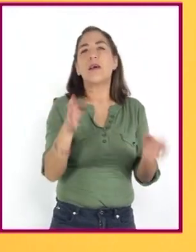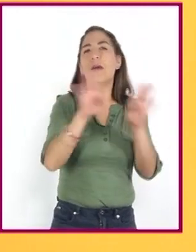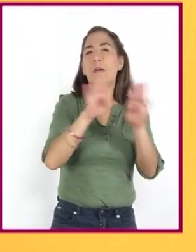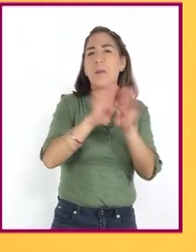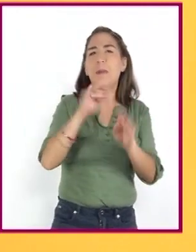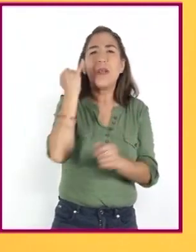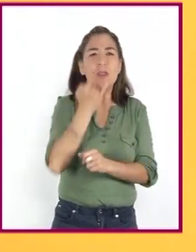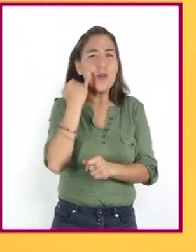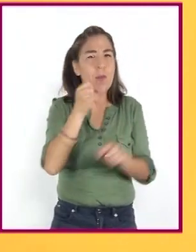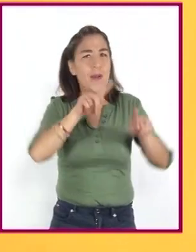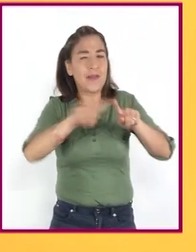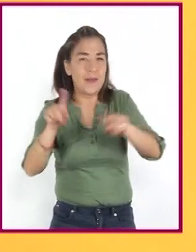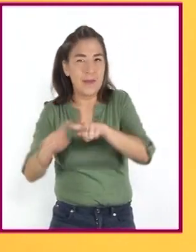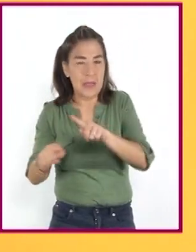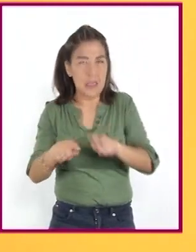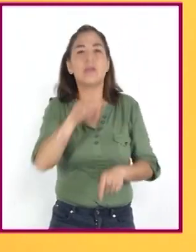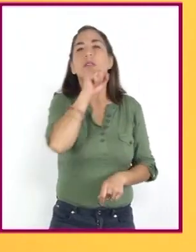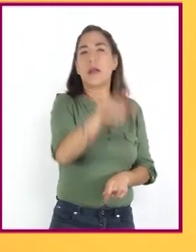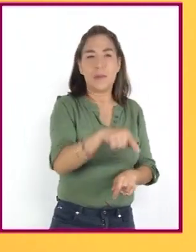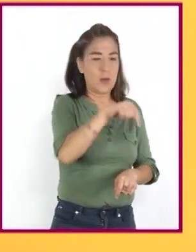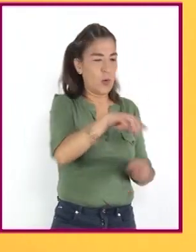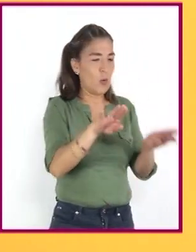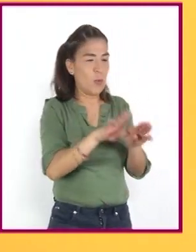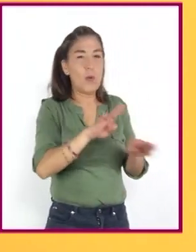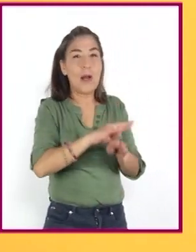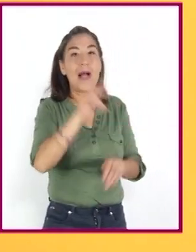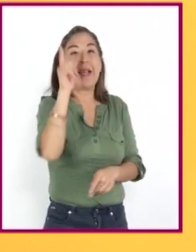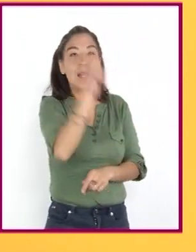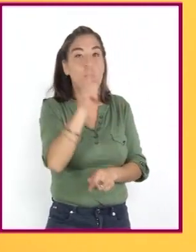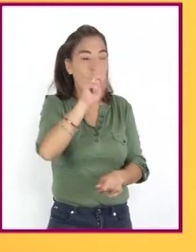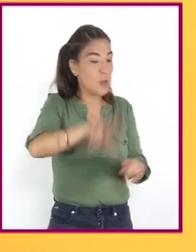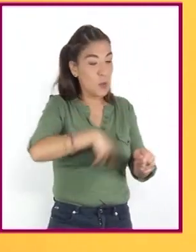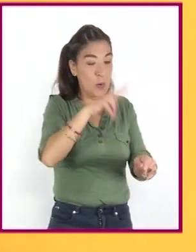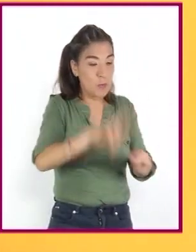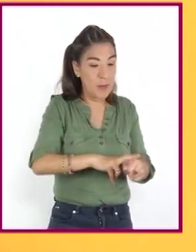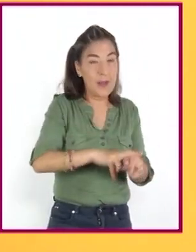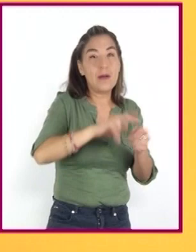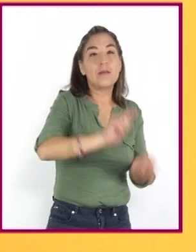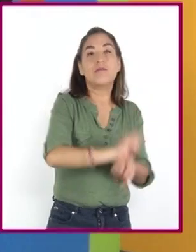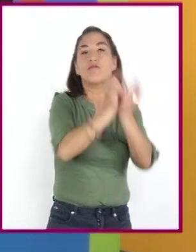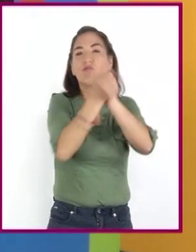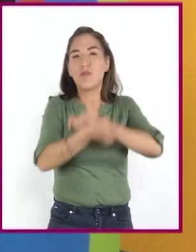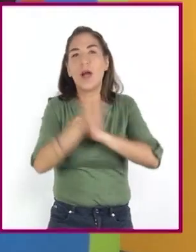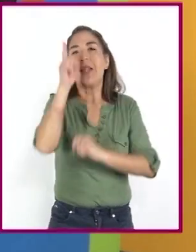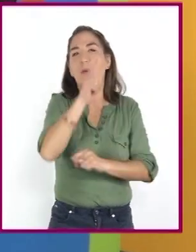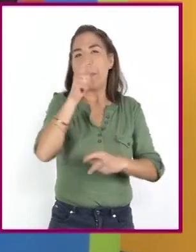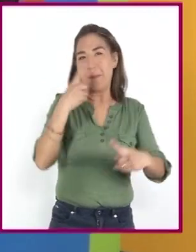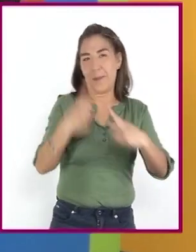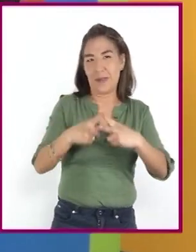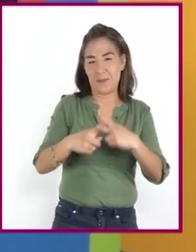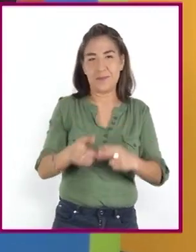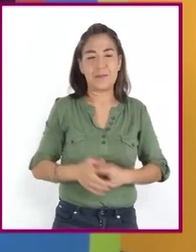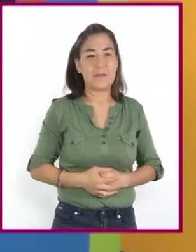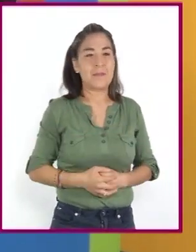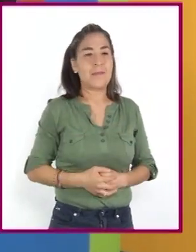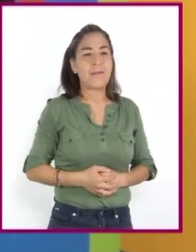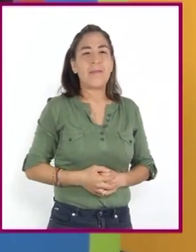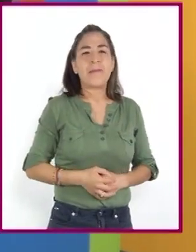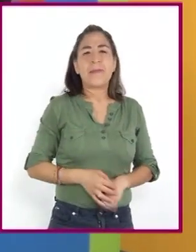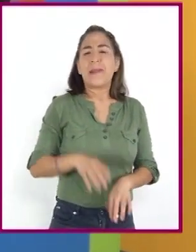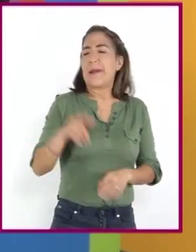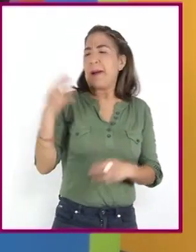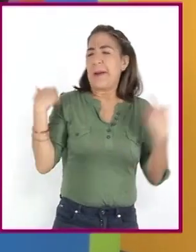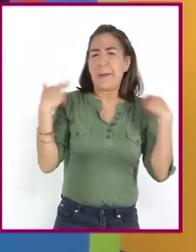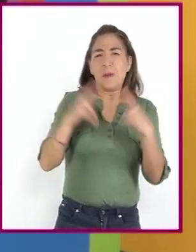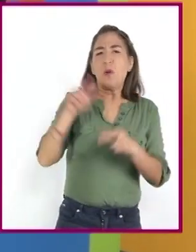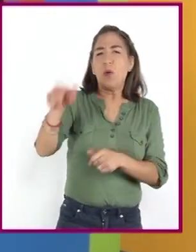también podemos traducir del lenguaje común al lenguaje algebraico y viceversa. Maestra, cuando dice